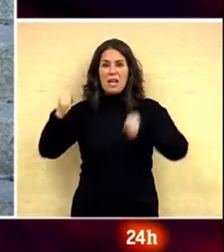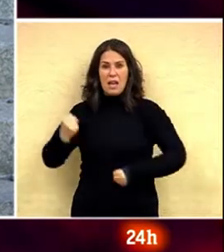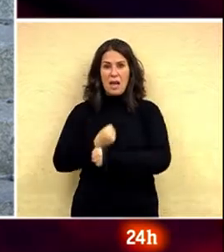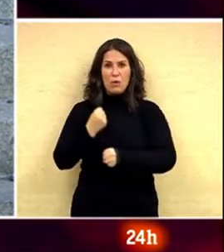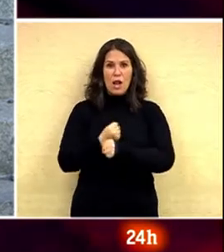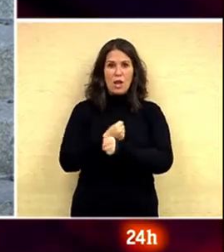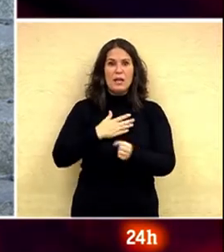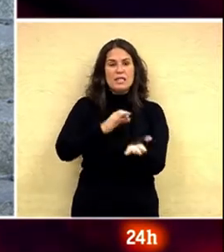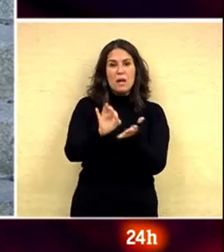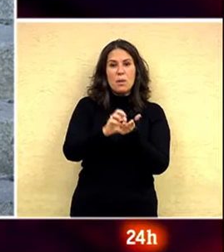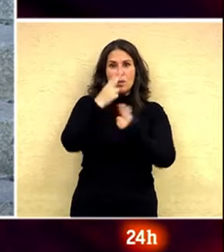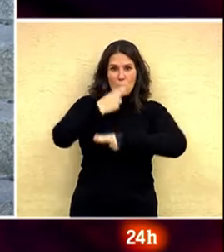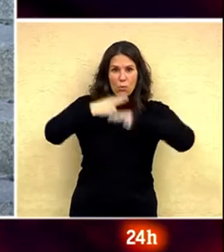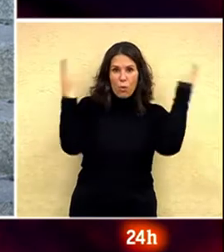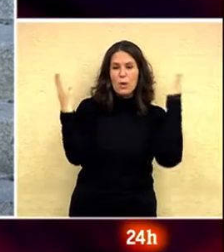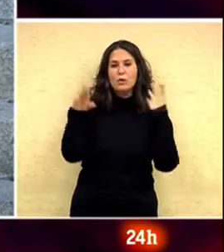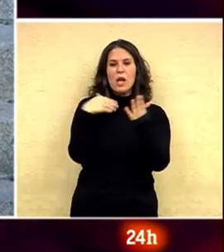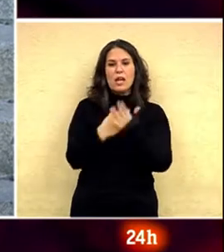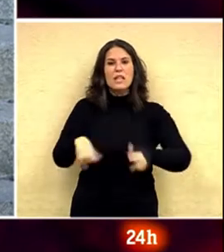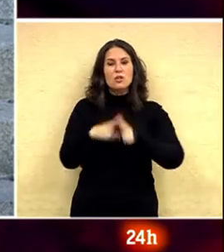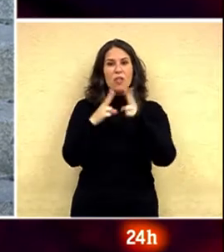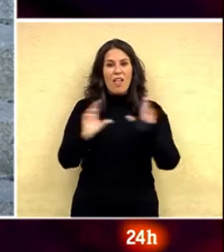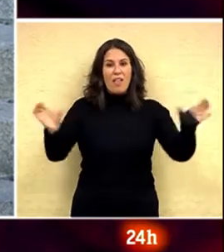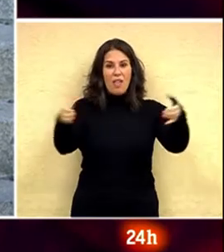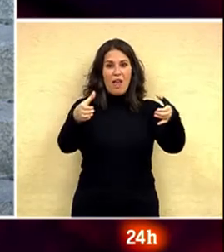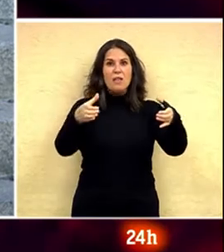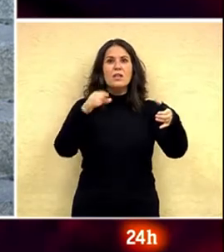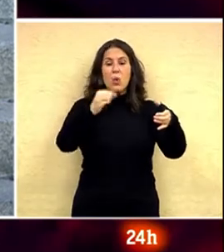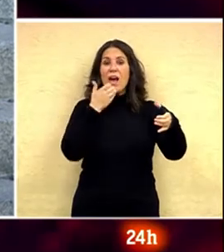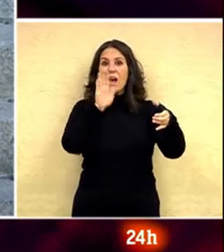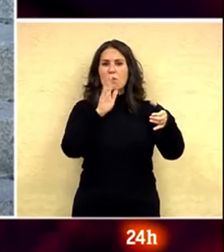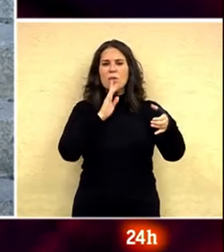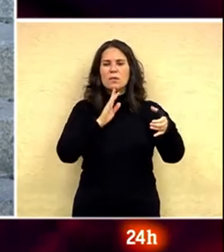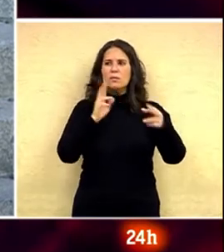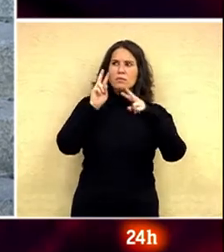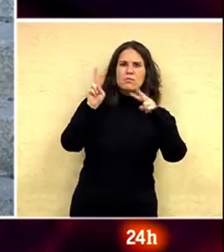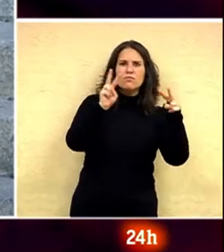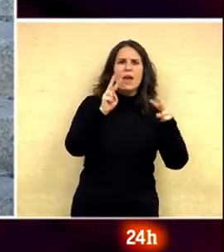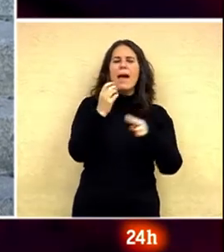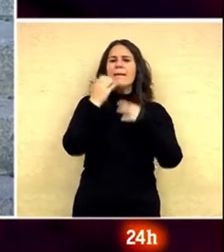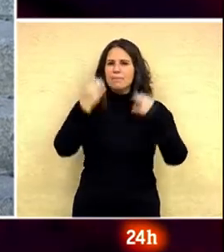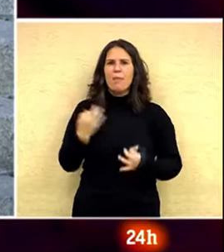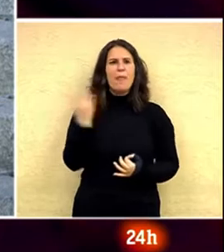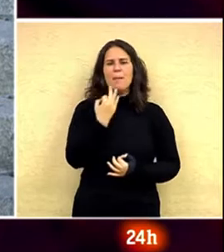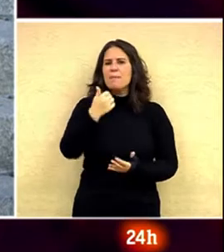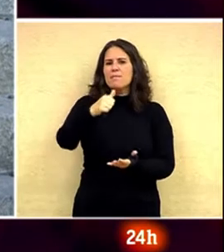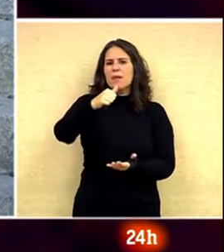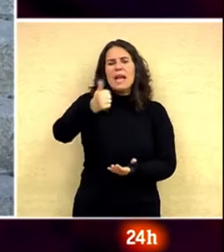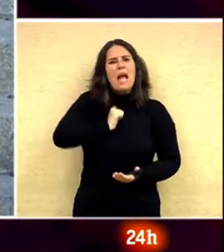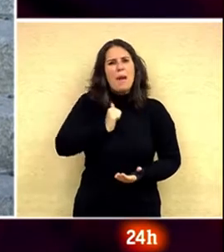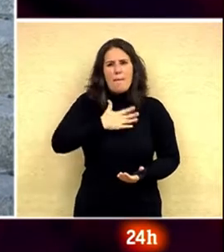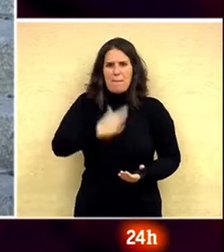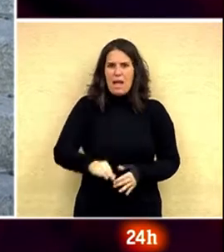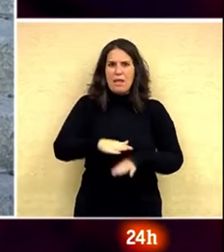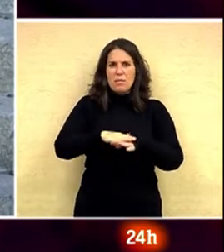y laboral, de nuestros servicios públicos y de nuestra sociedad en su conjunto, exige que seamos capaces de aprovechar la riqueza y